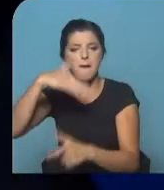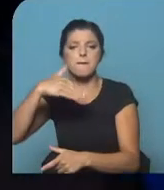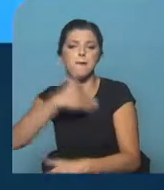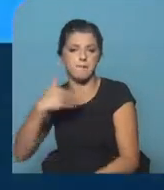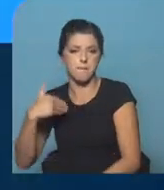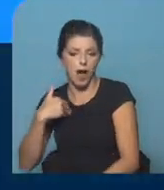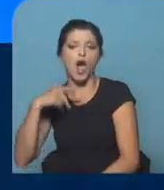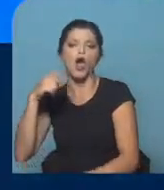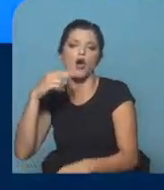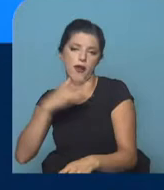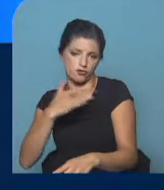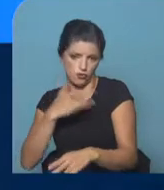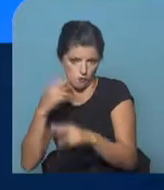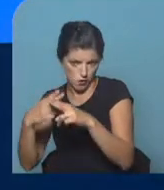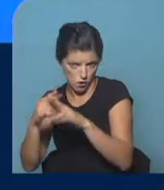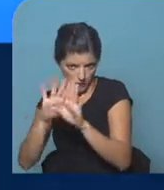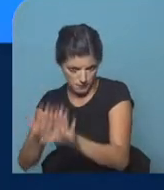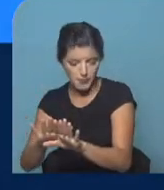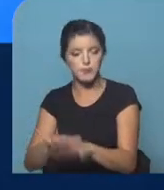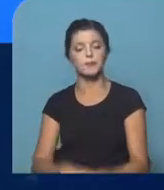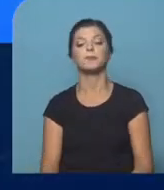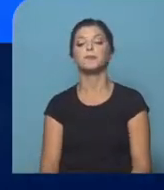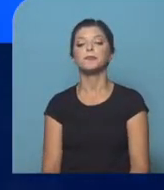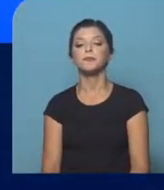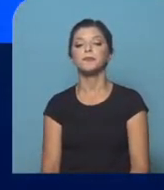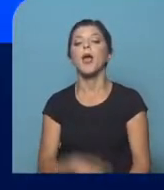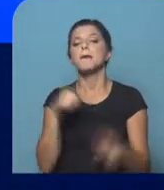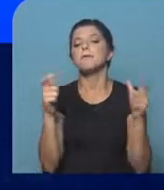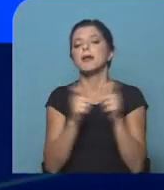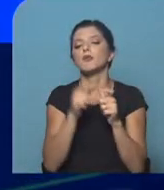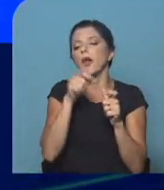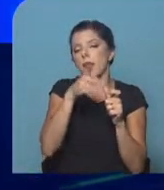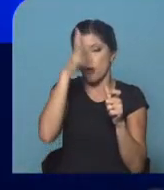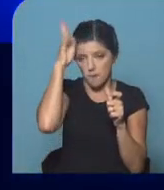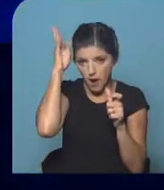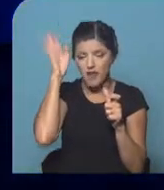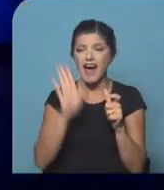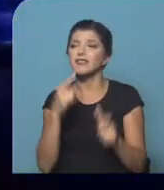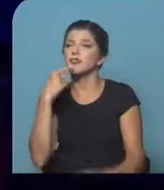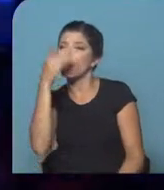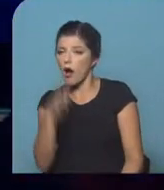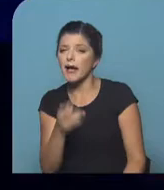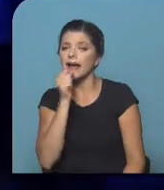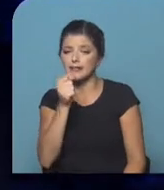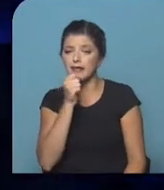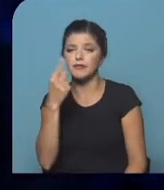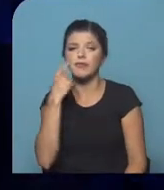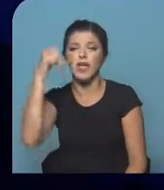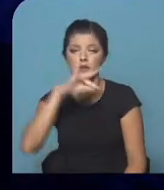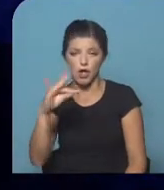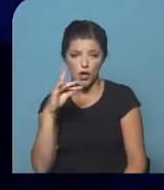Una película de romanos. Fue la definición del músico Indio Solari sobre los incidentes y represión en la Plaza de los Dos